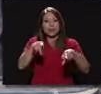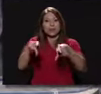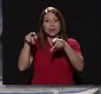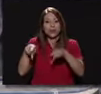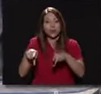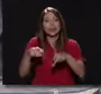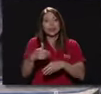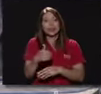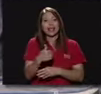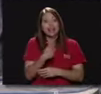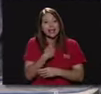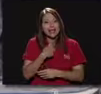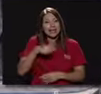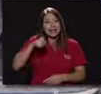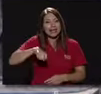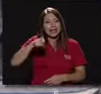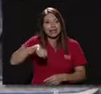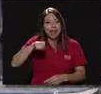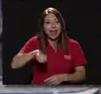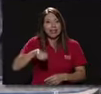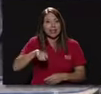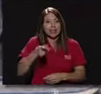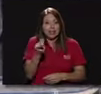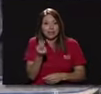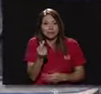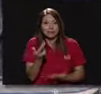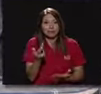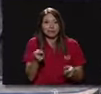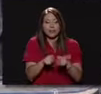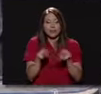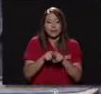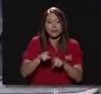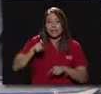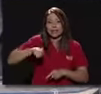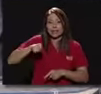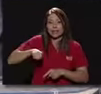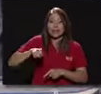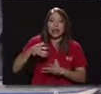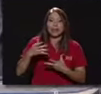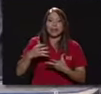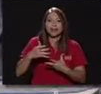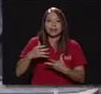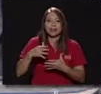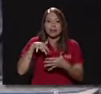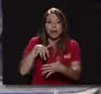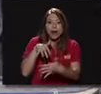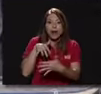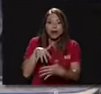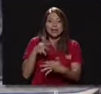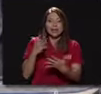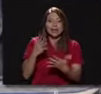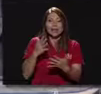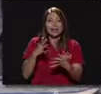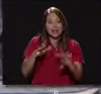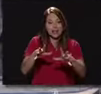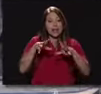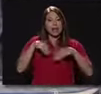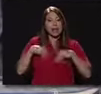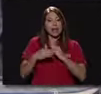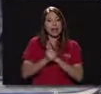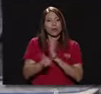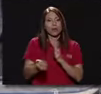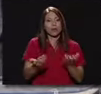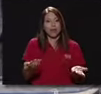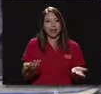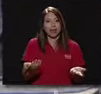personas que tienen necesidad de generar algún ingreso y a su vez tienen necesidad de formarse y adquirir alguna